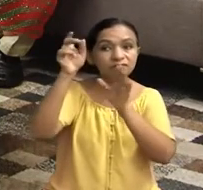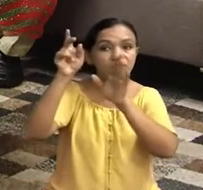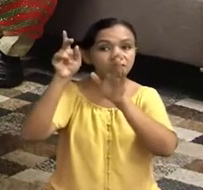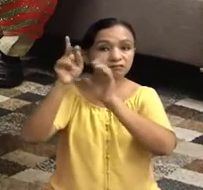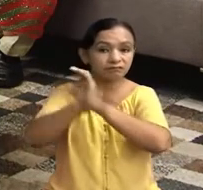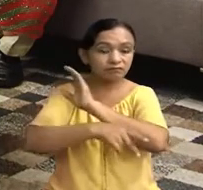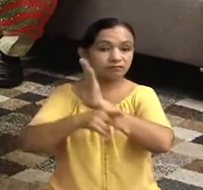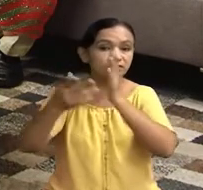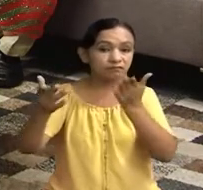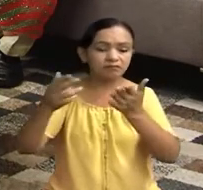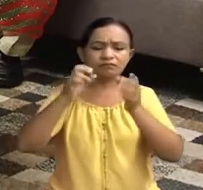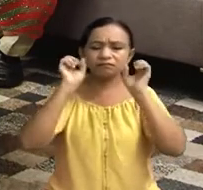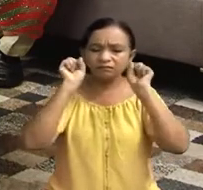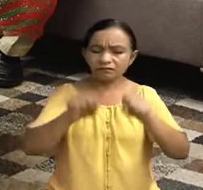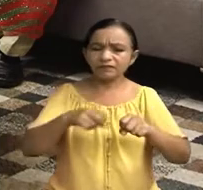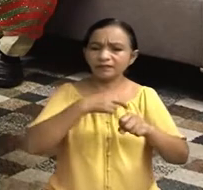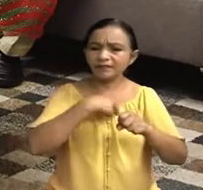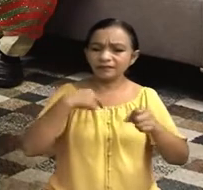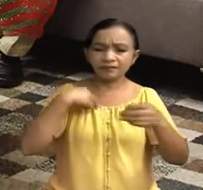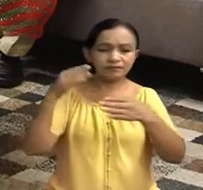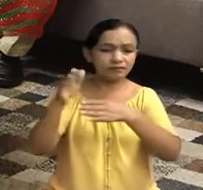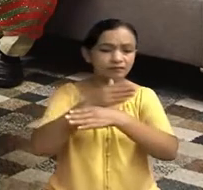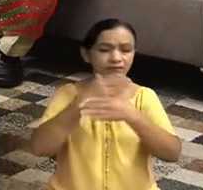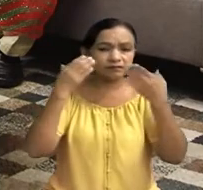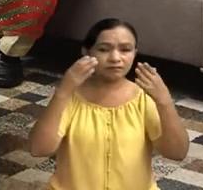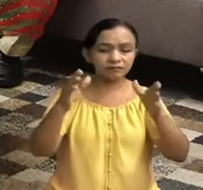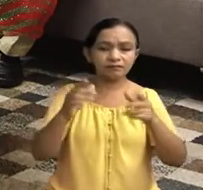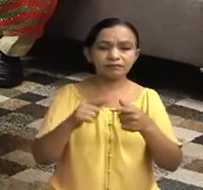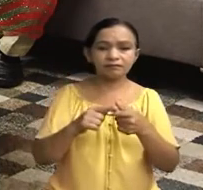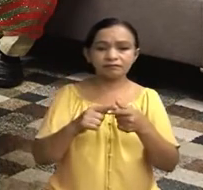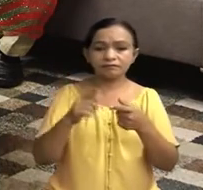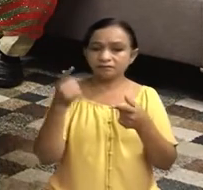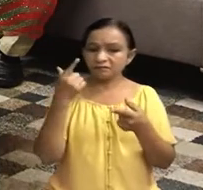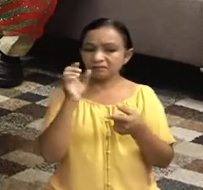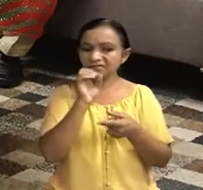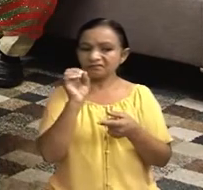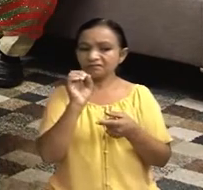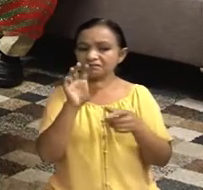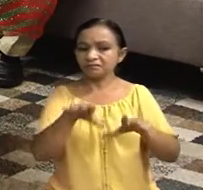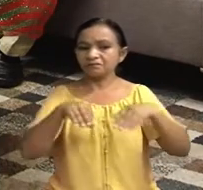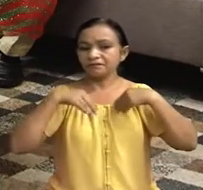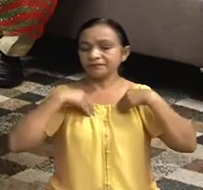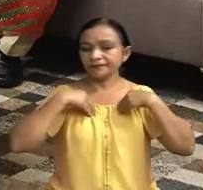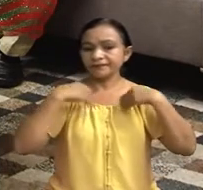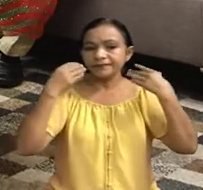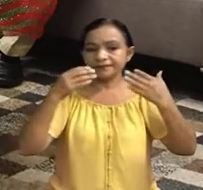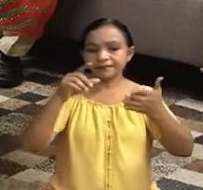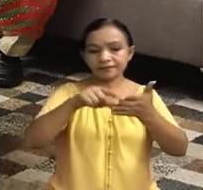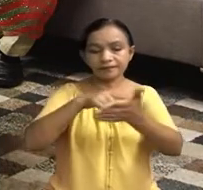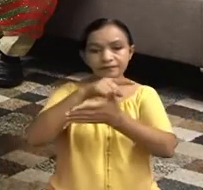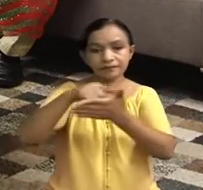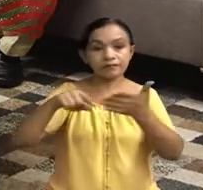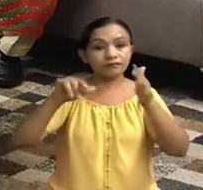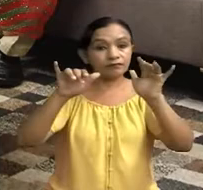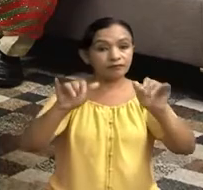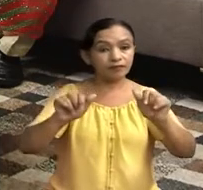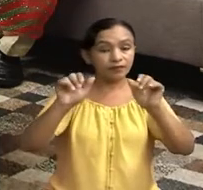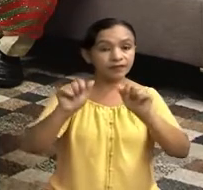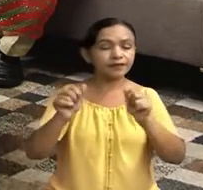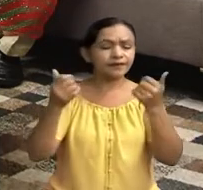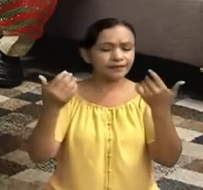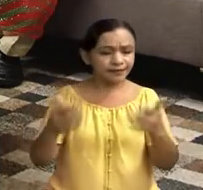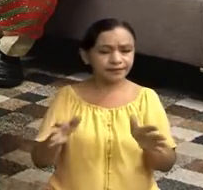van a hacer todo lo posible por, en principio, desconocer los procesos legítimos y electorales, porque ya hay muchos